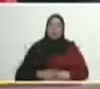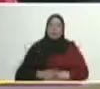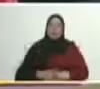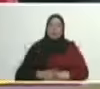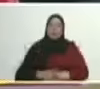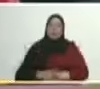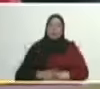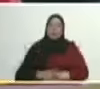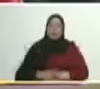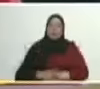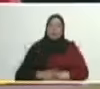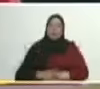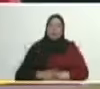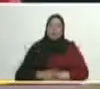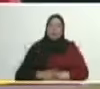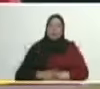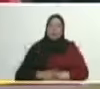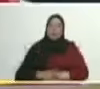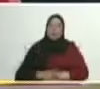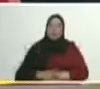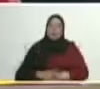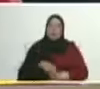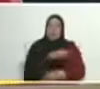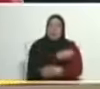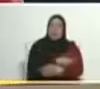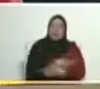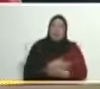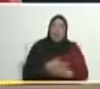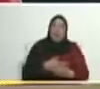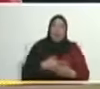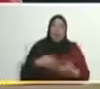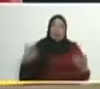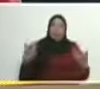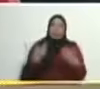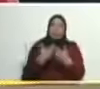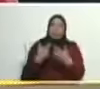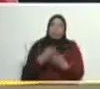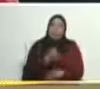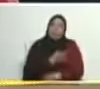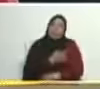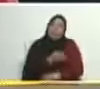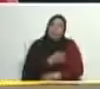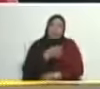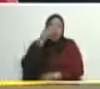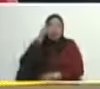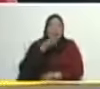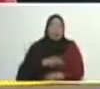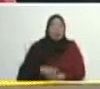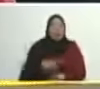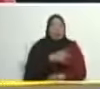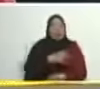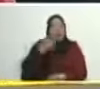unió la sangre del pueblo nicaragüense con la sangre y el heroísmo del pueblo cubano.